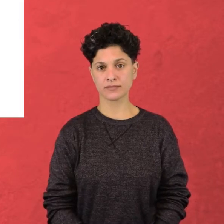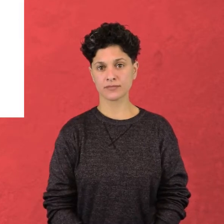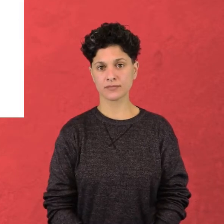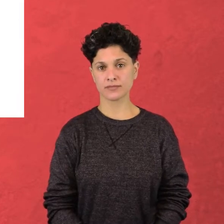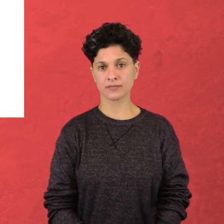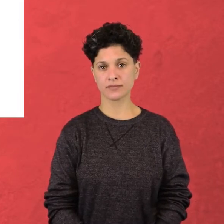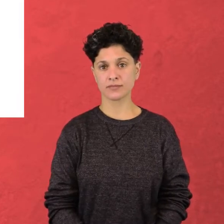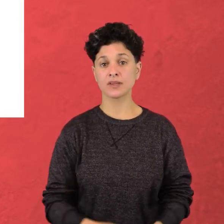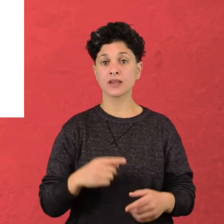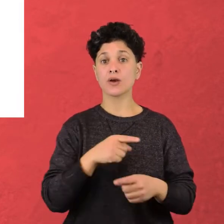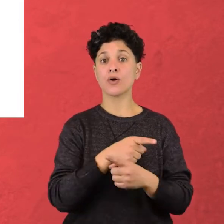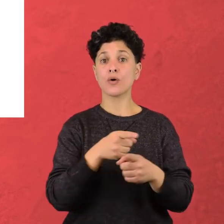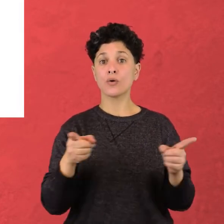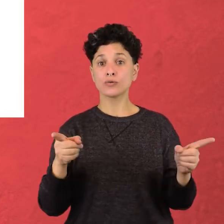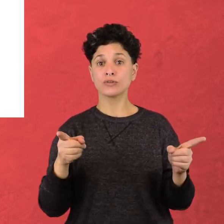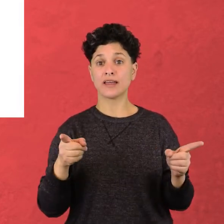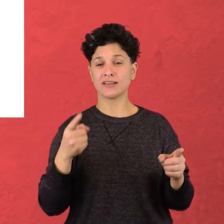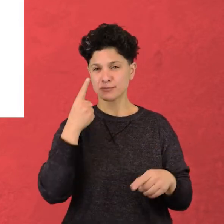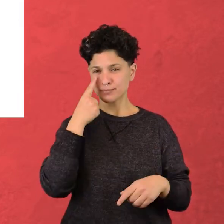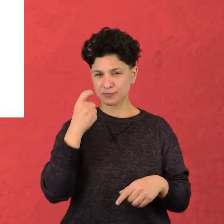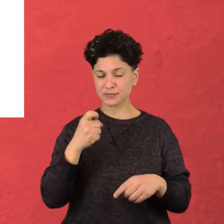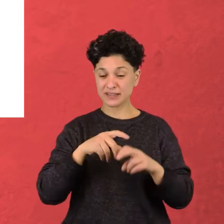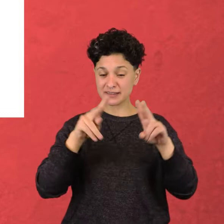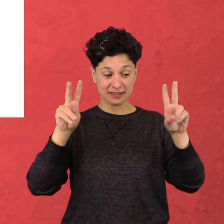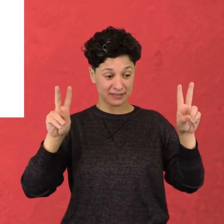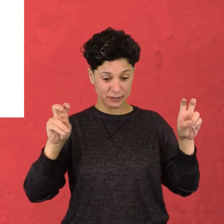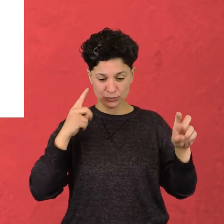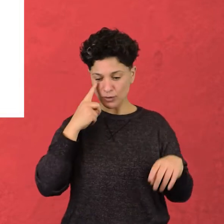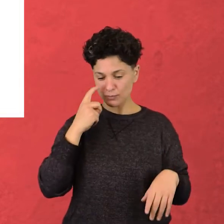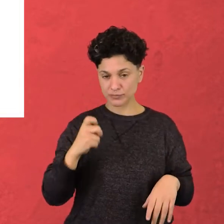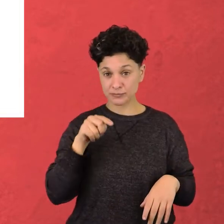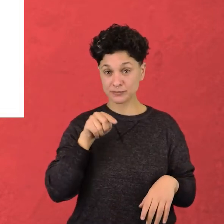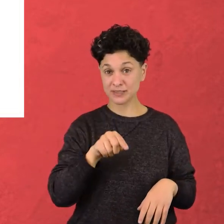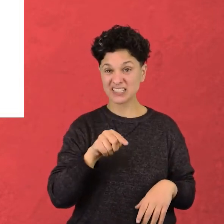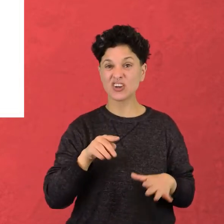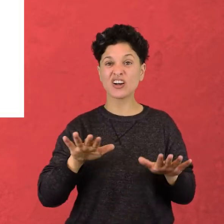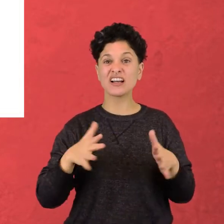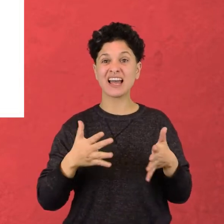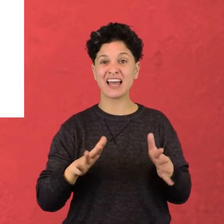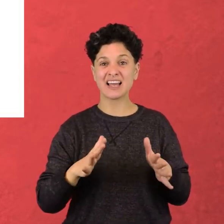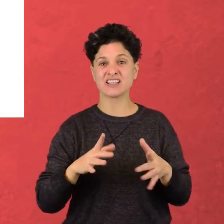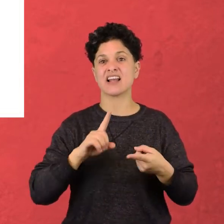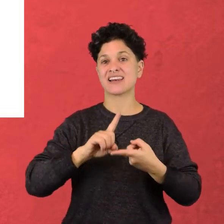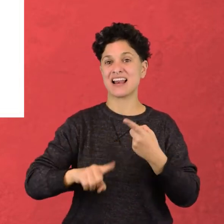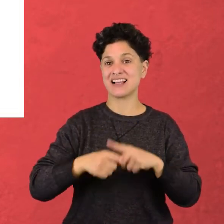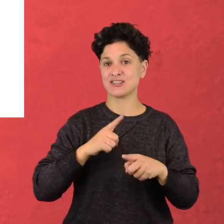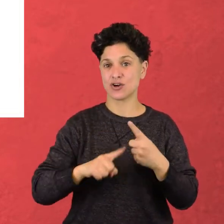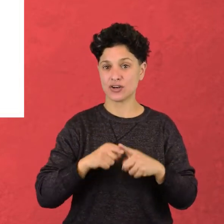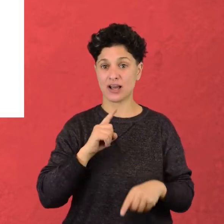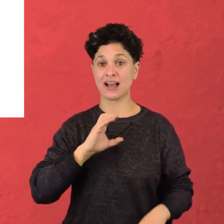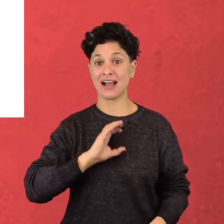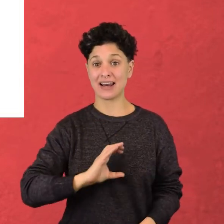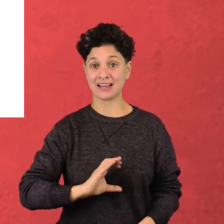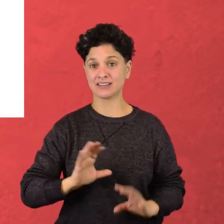Me gustaría que ustedes noten lo que Kant está diciendo solo en el título. En el título el autor está